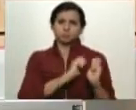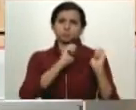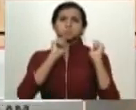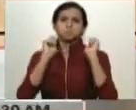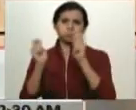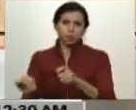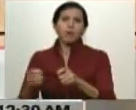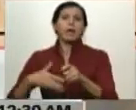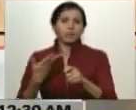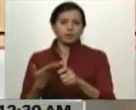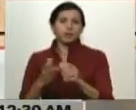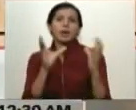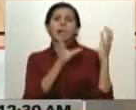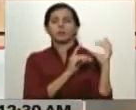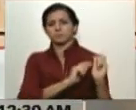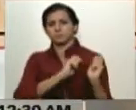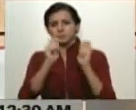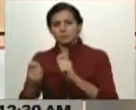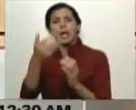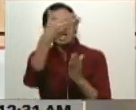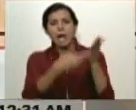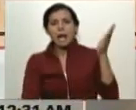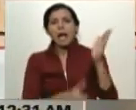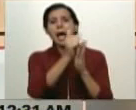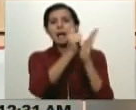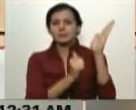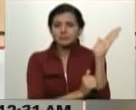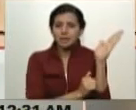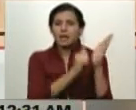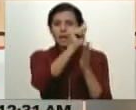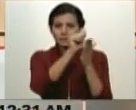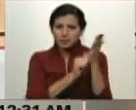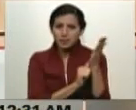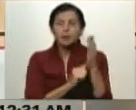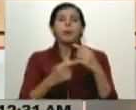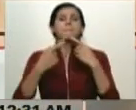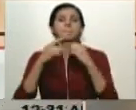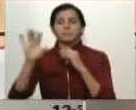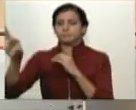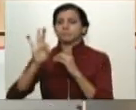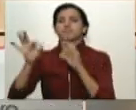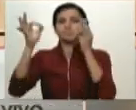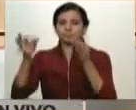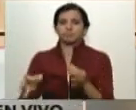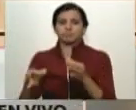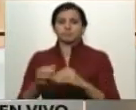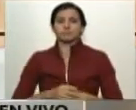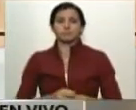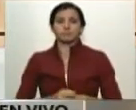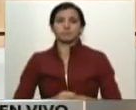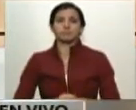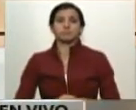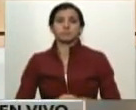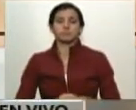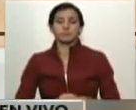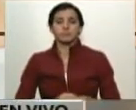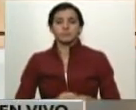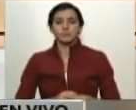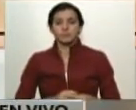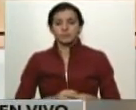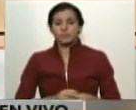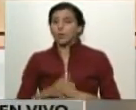adjudicados y tener también sus actas de proclamación a todos ellos que definitivamente son irreversibles o